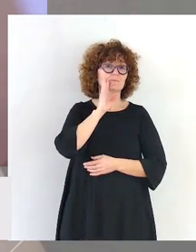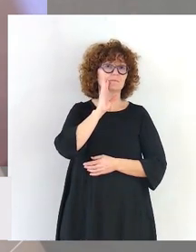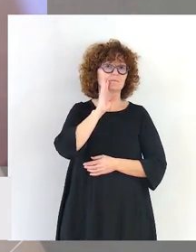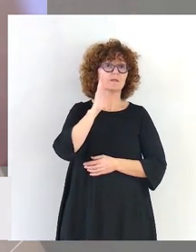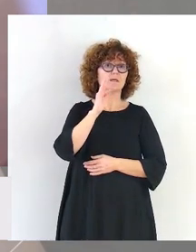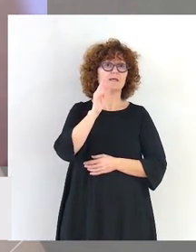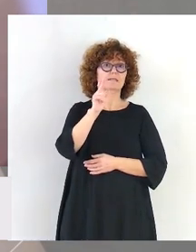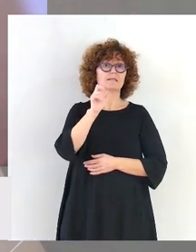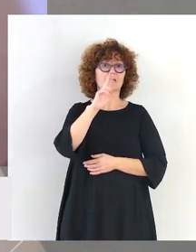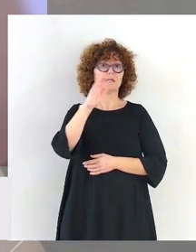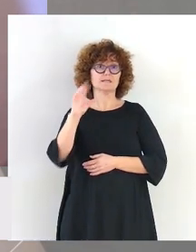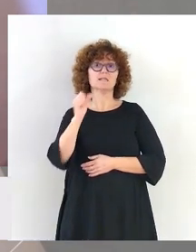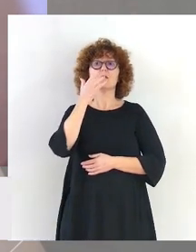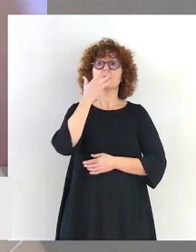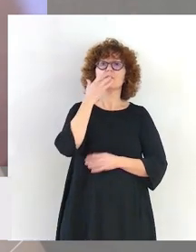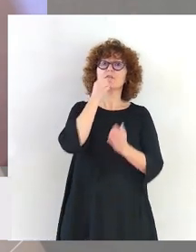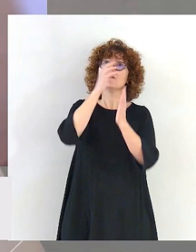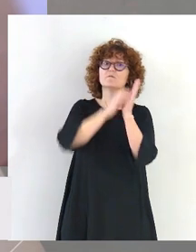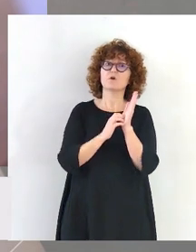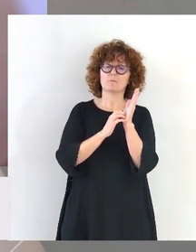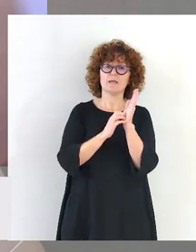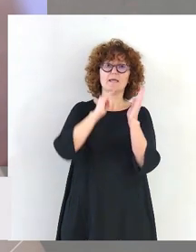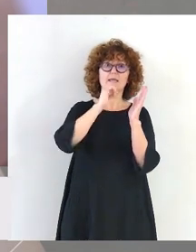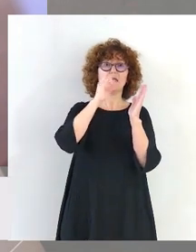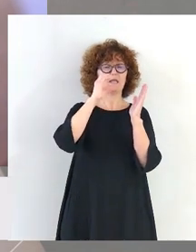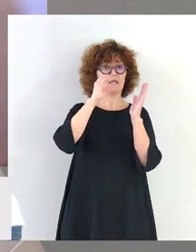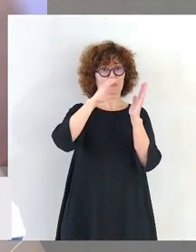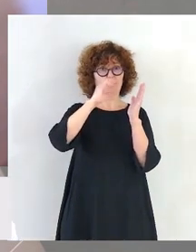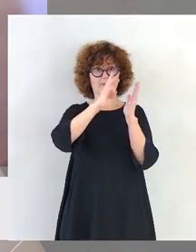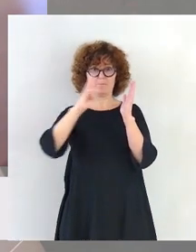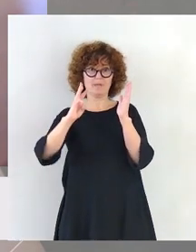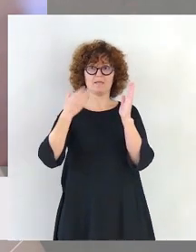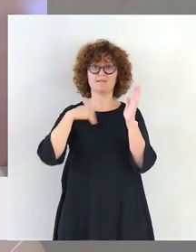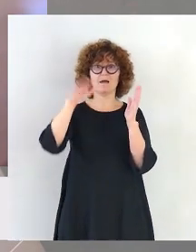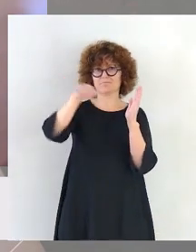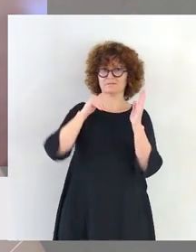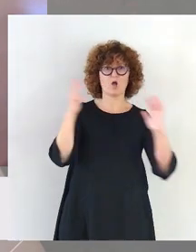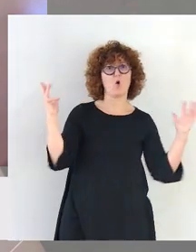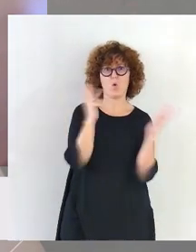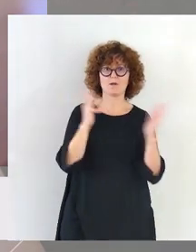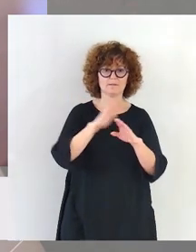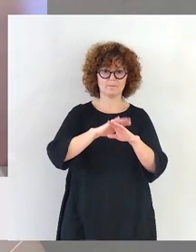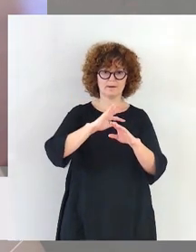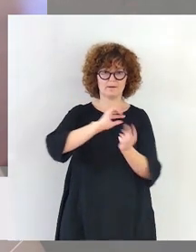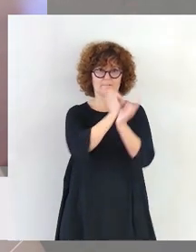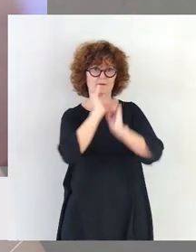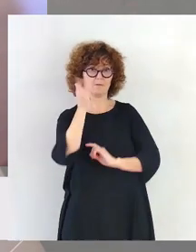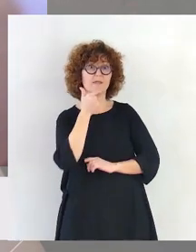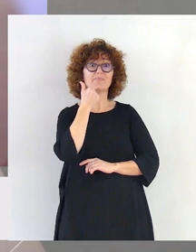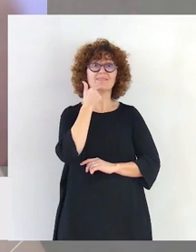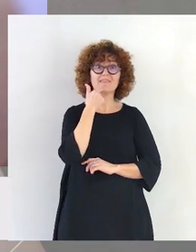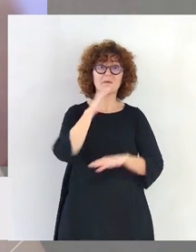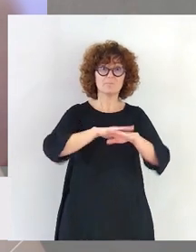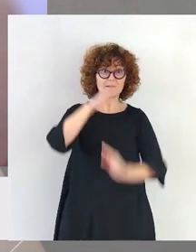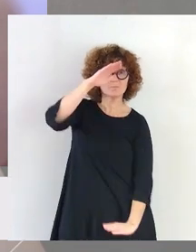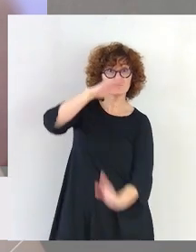ipcc de septiembre hacían una llamada urgente ya para la acción climática donde decían para contener el cambio climático será